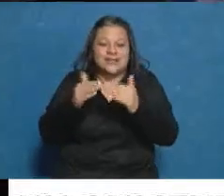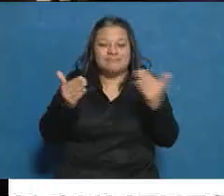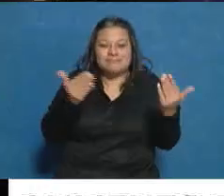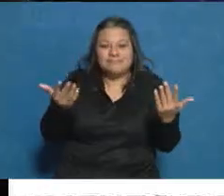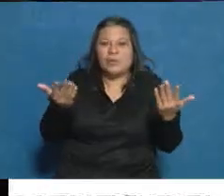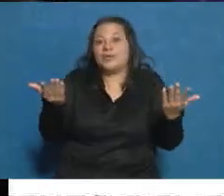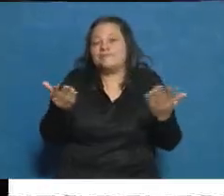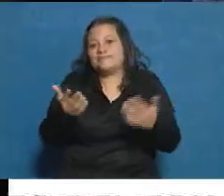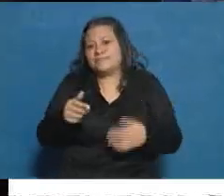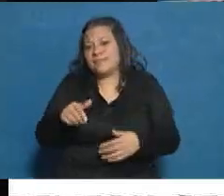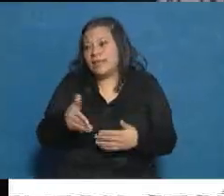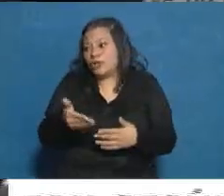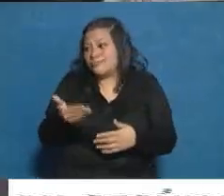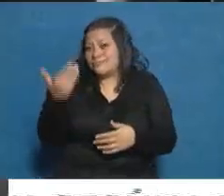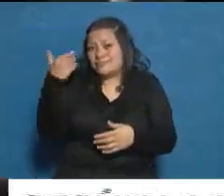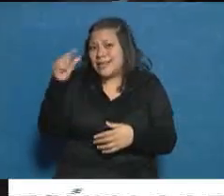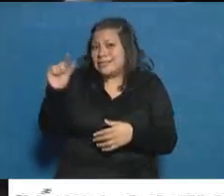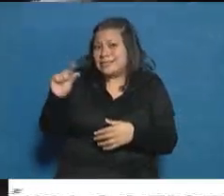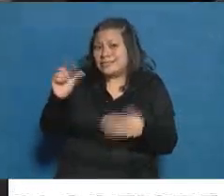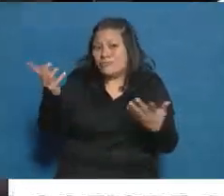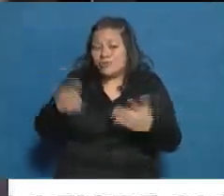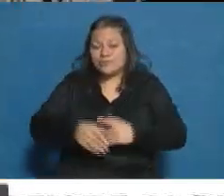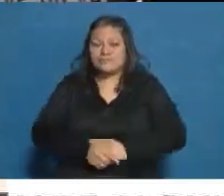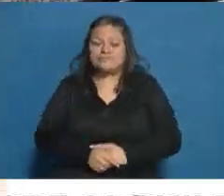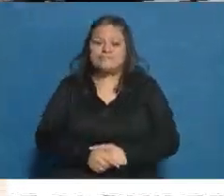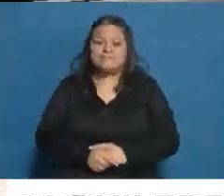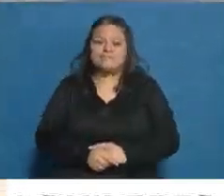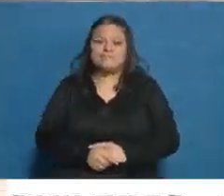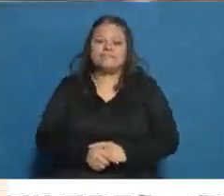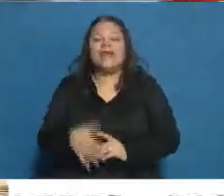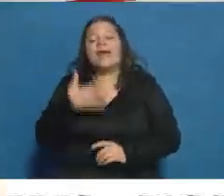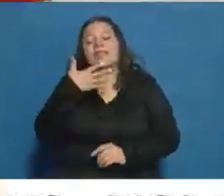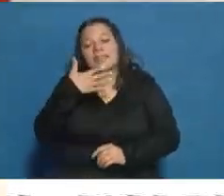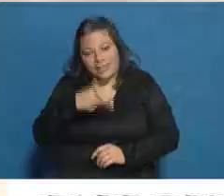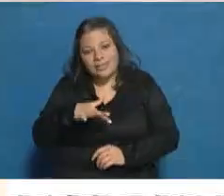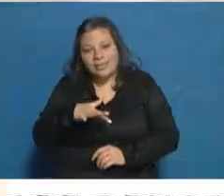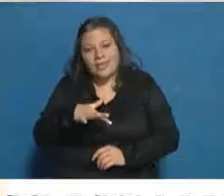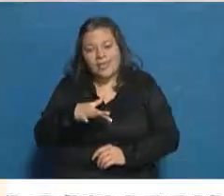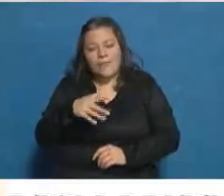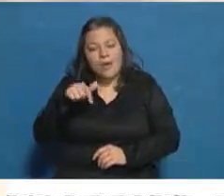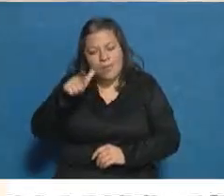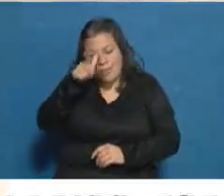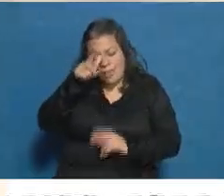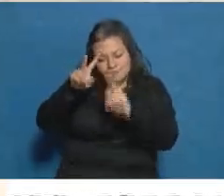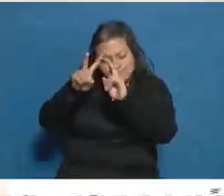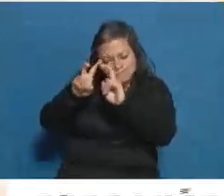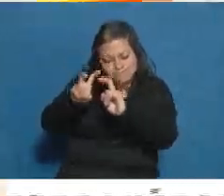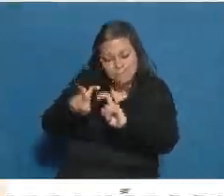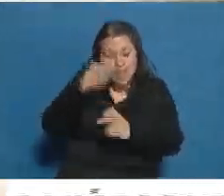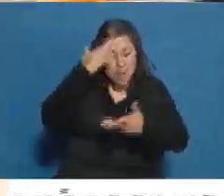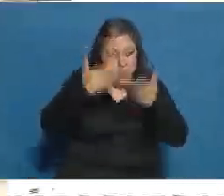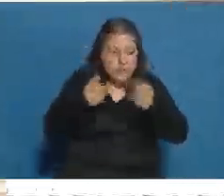zona, pero bueno, claro, esto ha pasado hace muy pocos minutos, Juanma, entendemos que hay mucho por investigar, sí, que la justicia